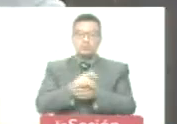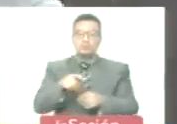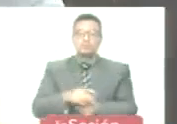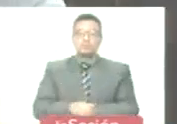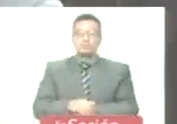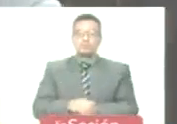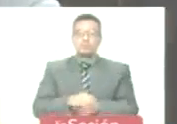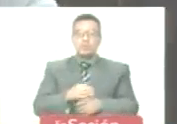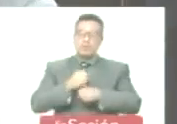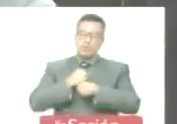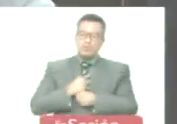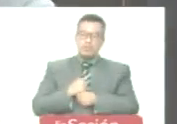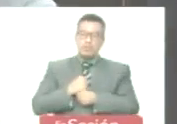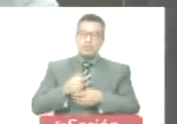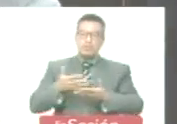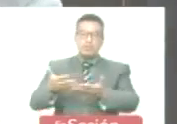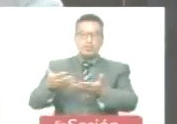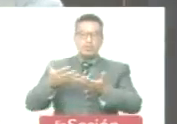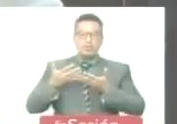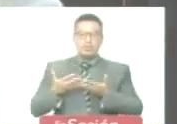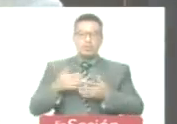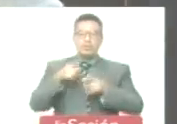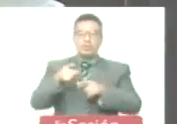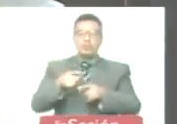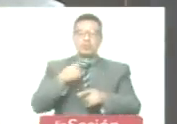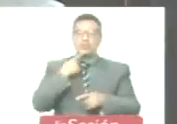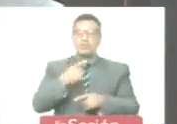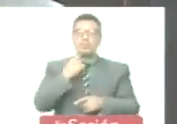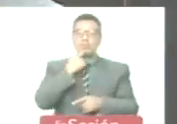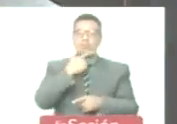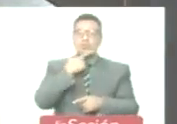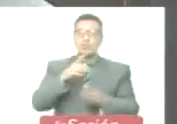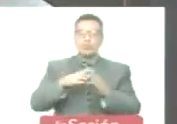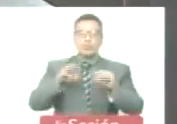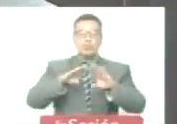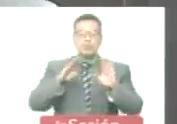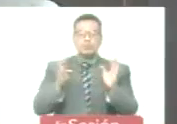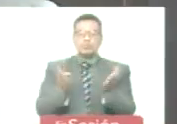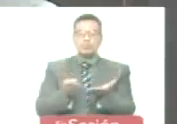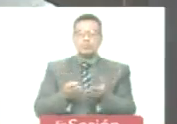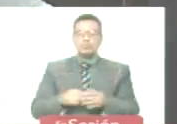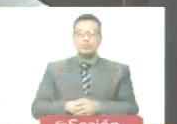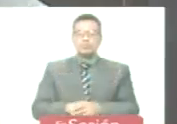mi esperanza, mi dicha y cuanto es precioso en el mundo.